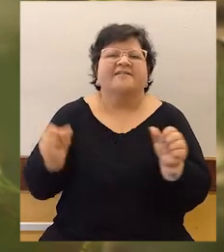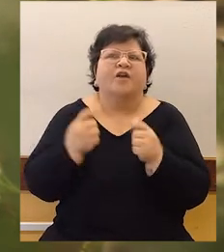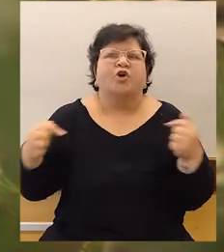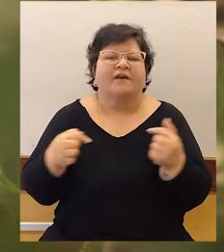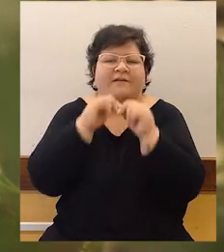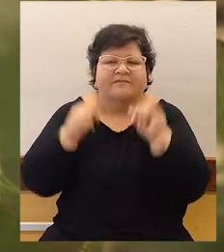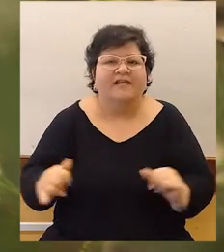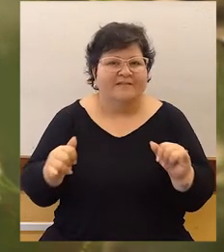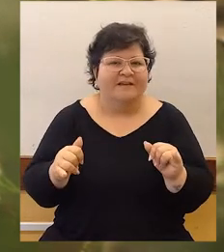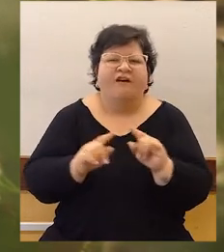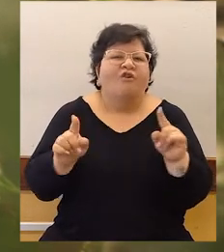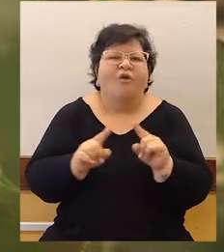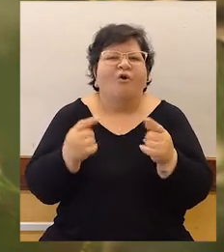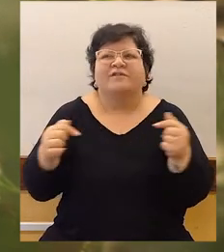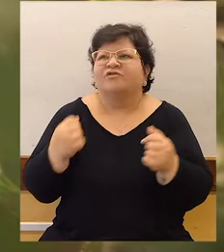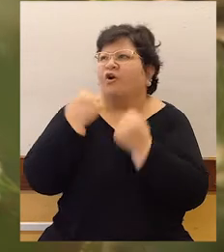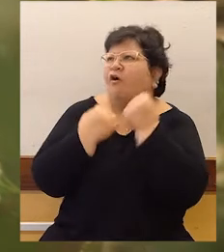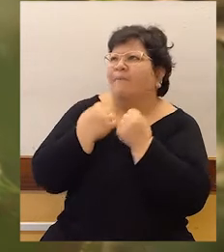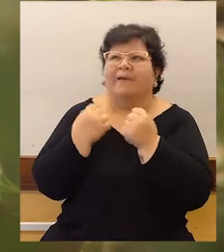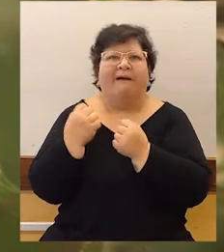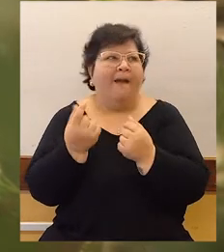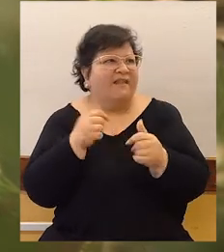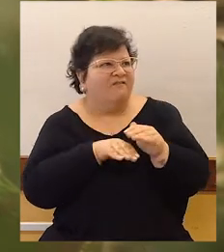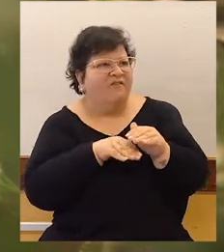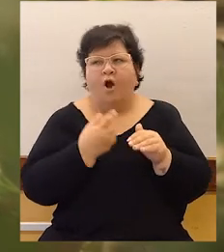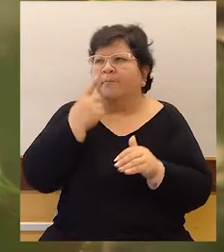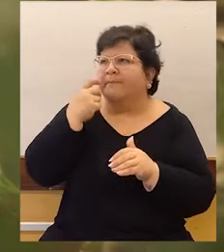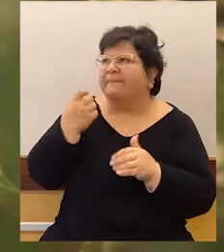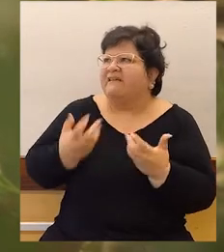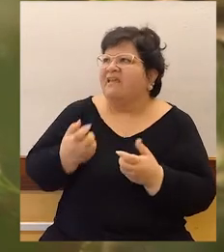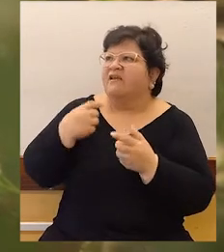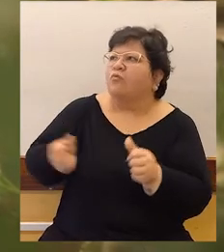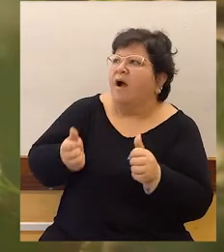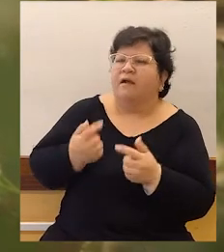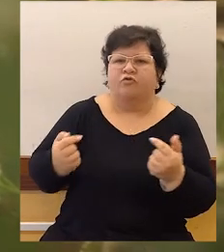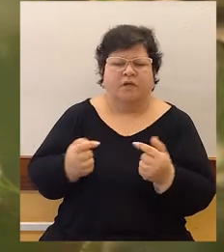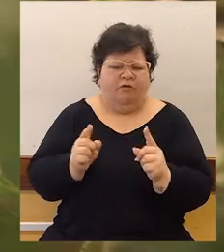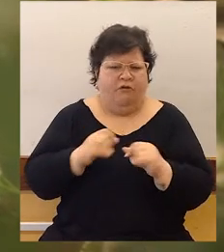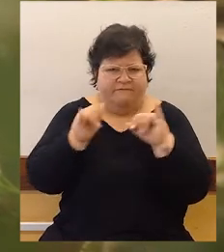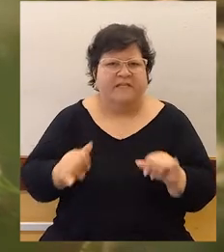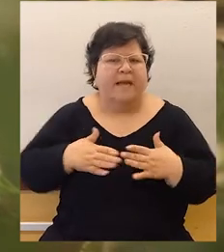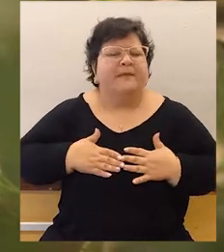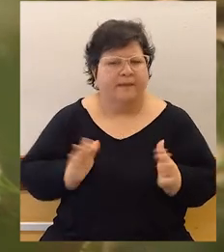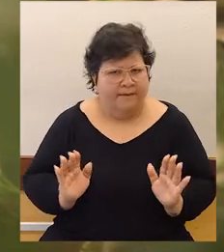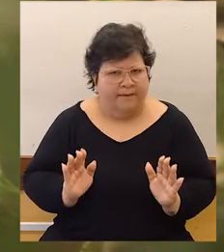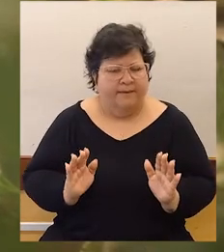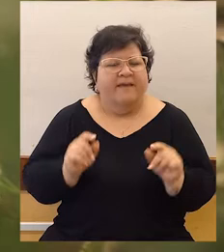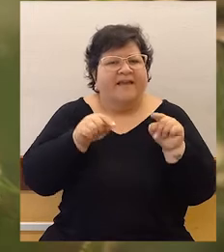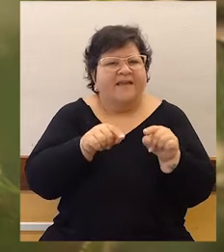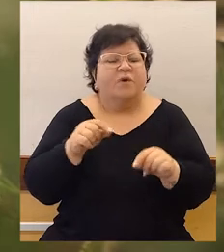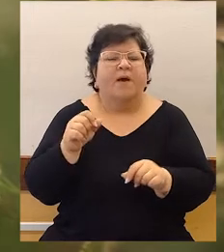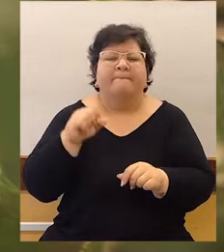feliz, no por el tema económico, no porque mi padre quiere que haga tal cosa, sino por lo que uno le hace feliz. Y ahí está creo